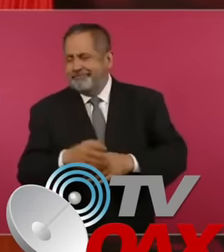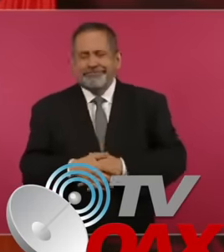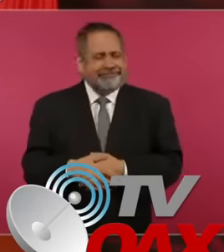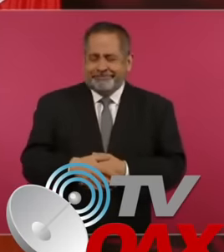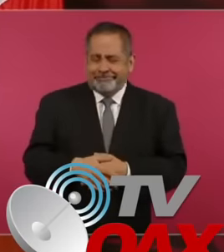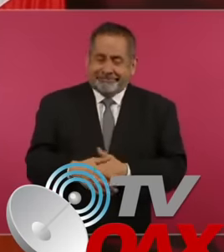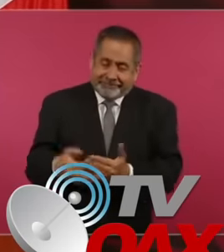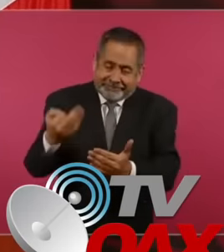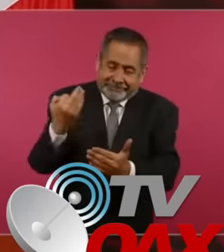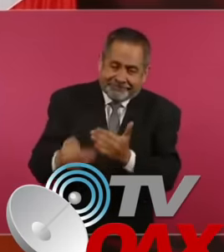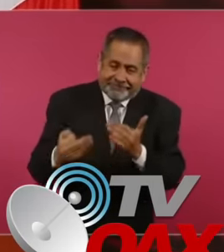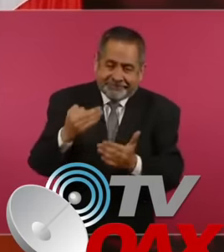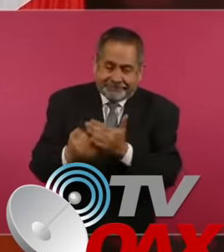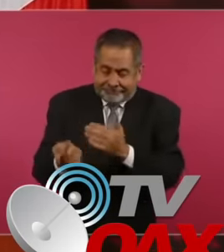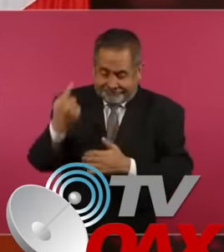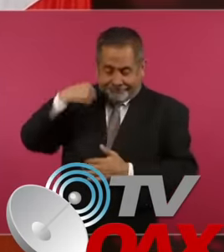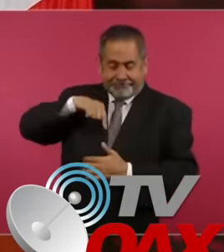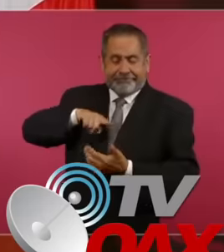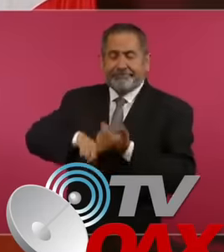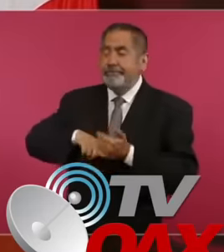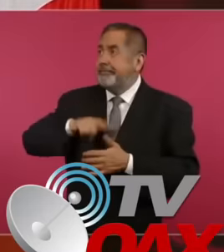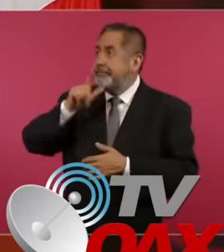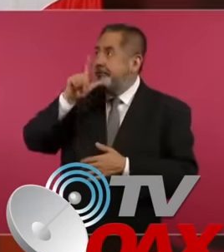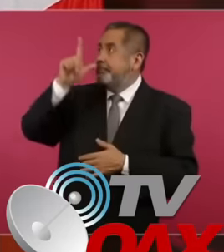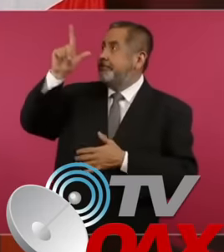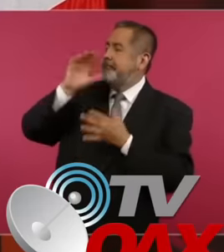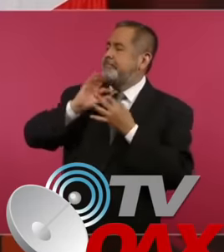hace falta el bienestar del alma.